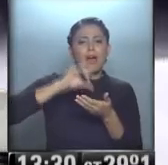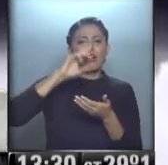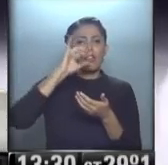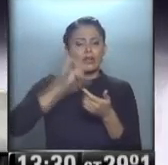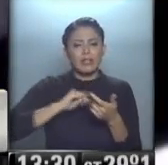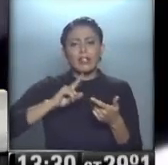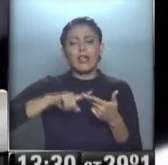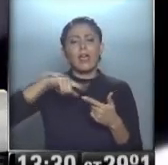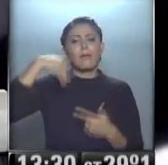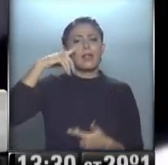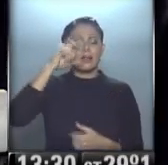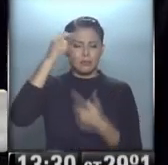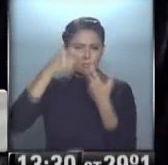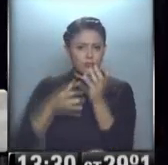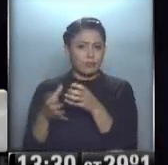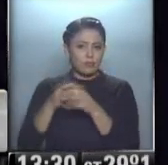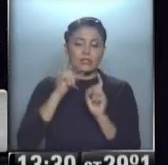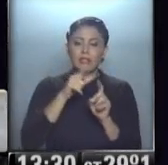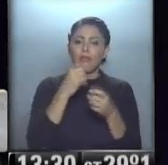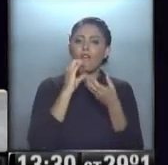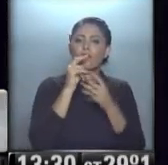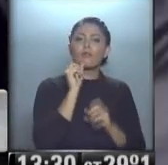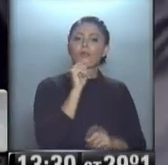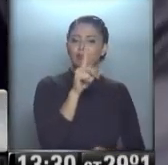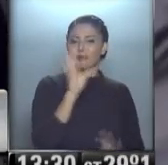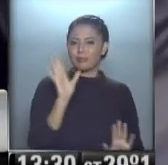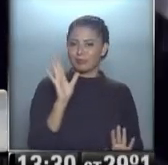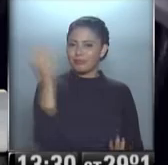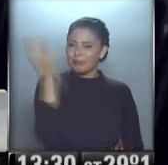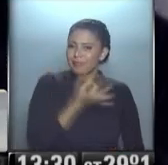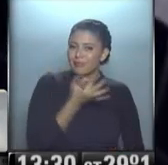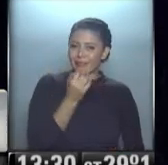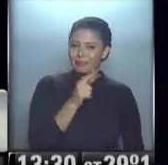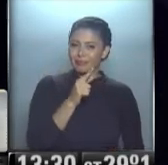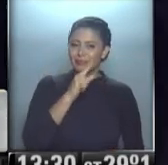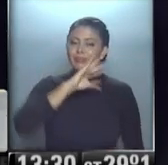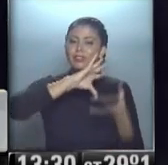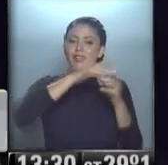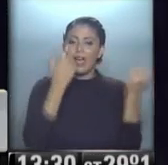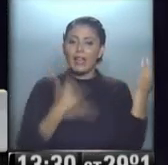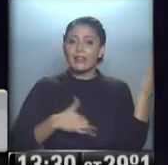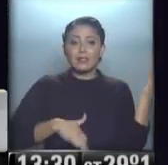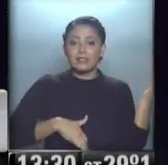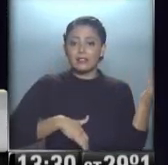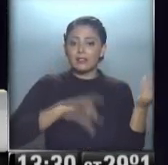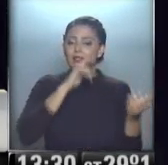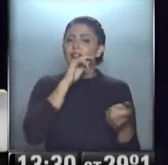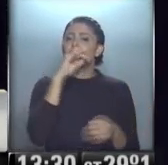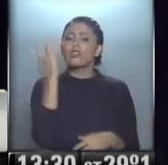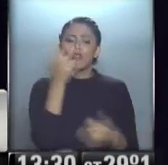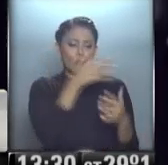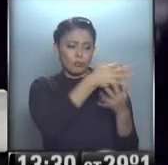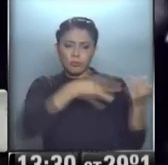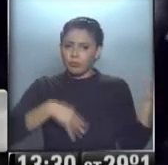Noel Nicola, y aportó su lirismo rabioso y su peculiar toque de zurdo en una guitarra a la que no le modificaba el orden de las